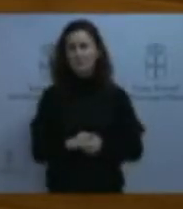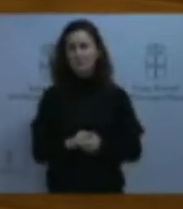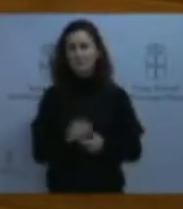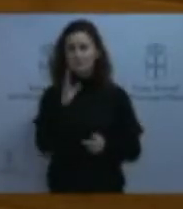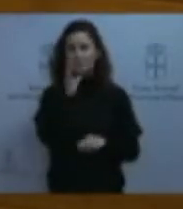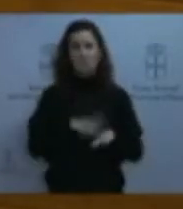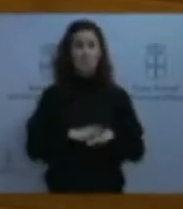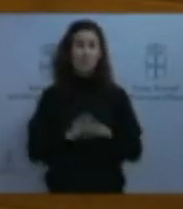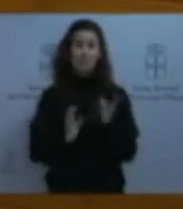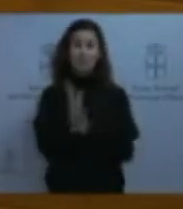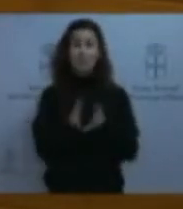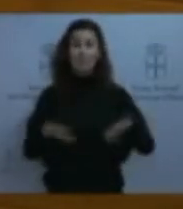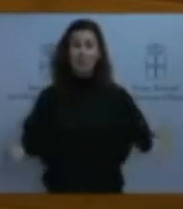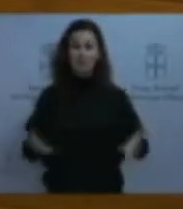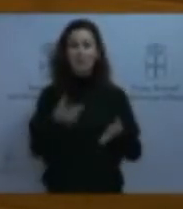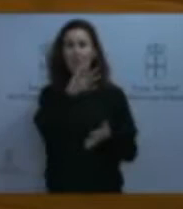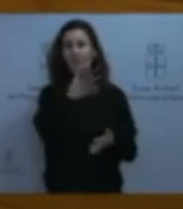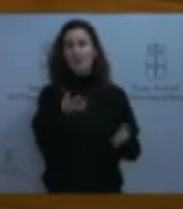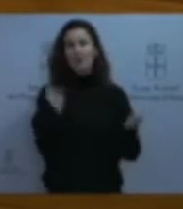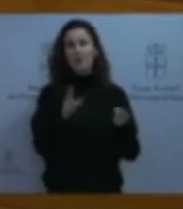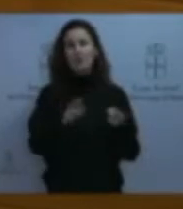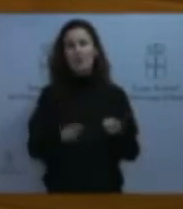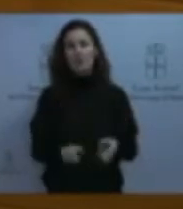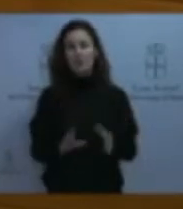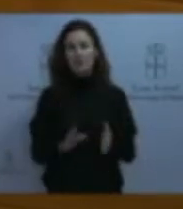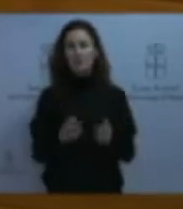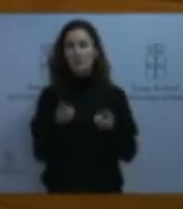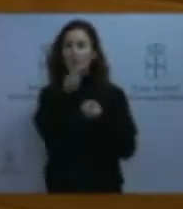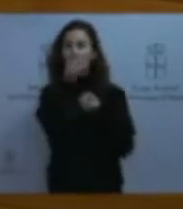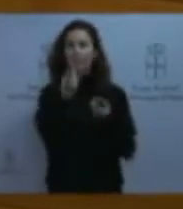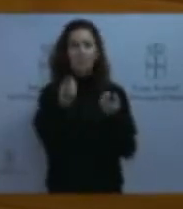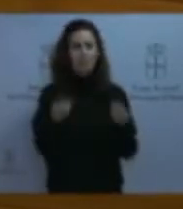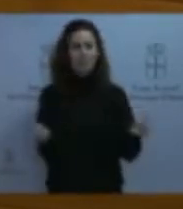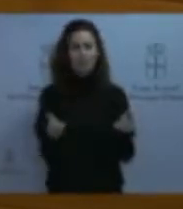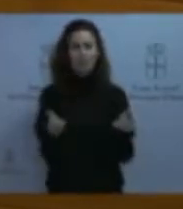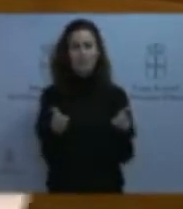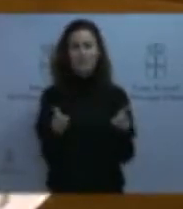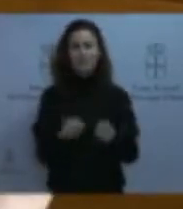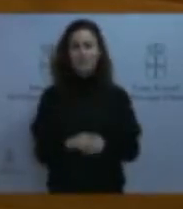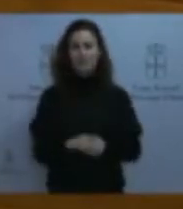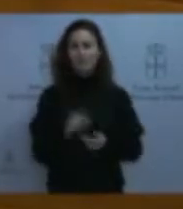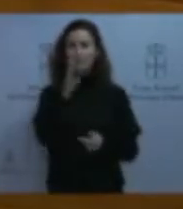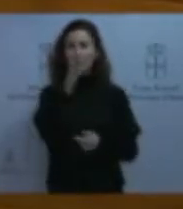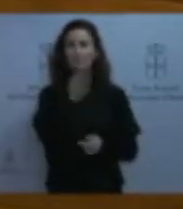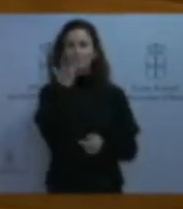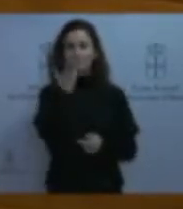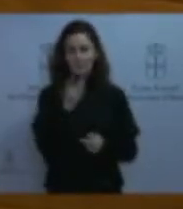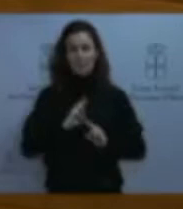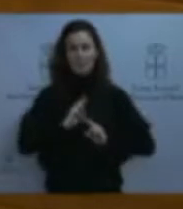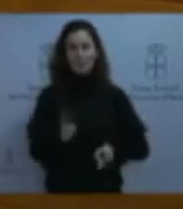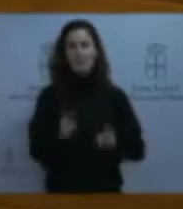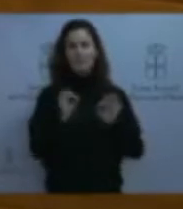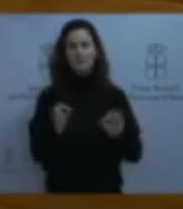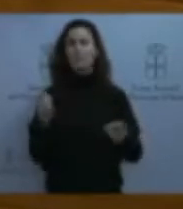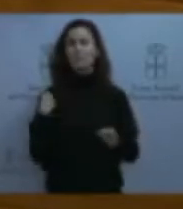de gran magnitud. No le voy ahora mismo a leer todos los datos ni toda la incidencia, porque prefiero contestar algunas de las cuestiones que usted me ha